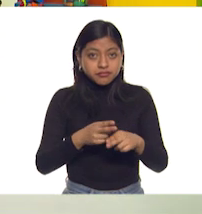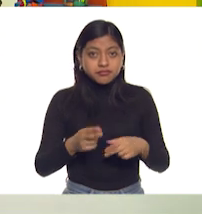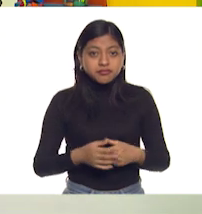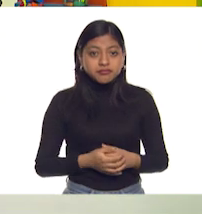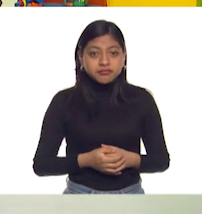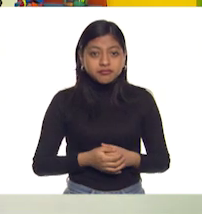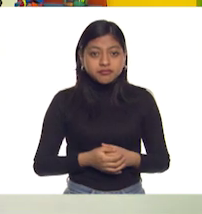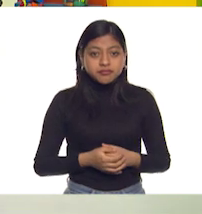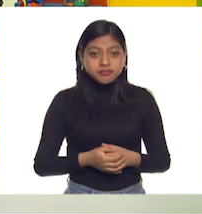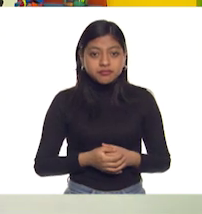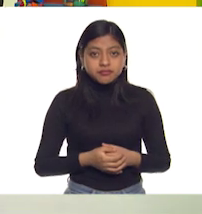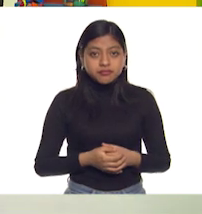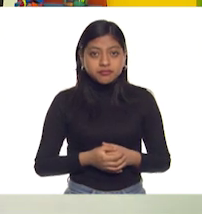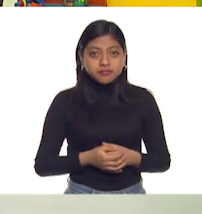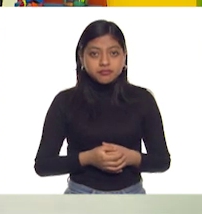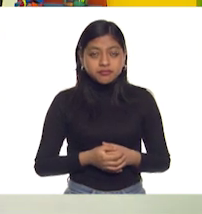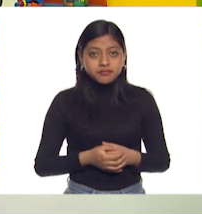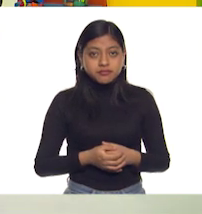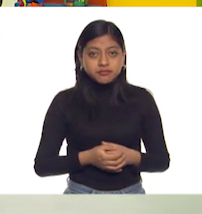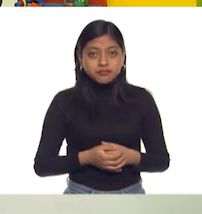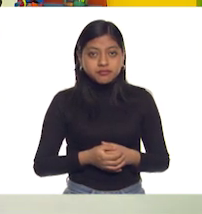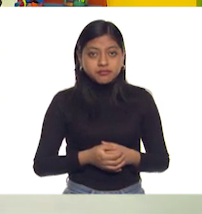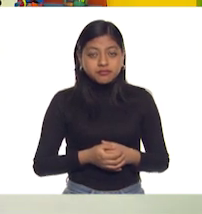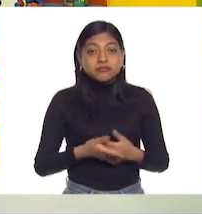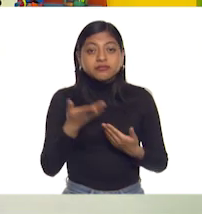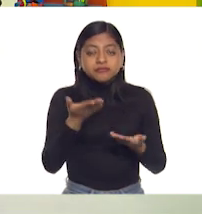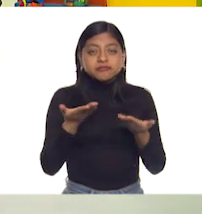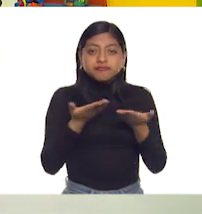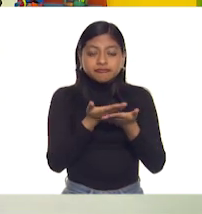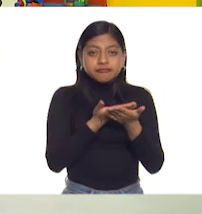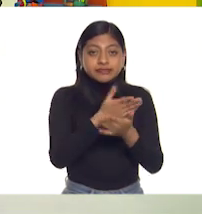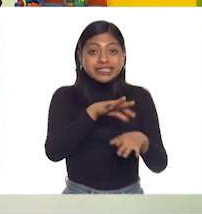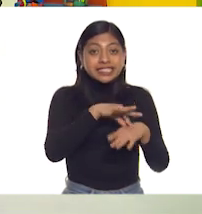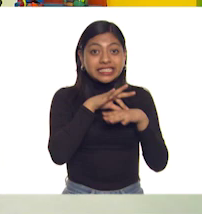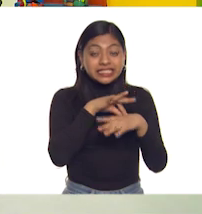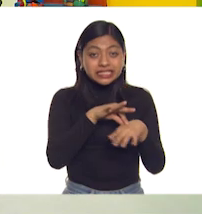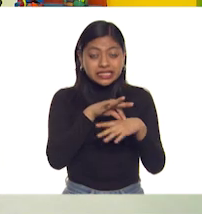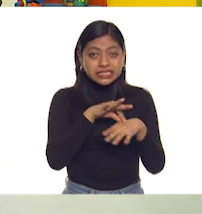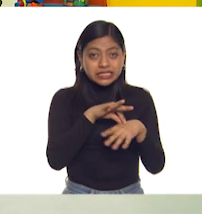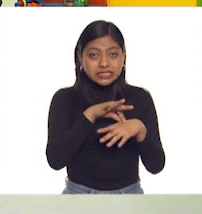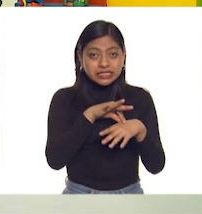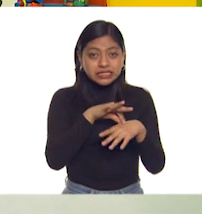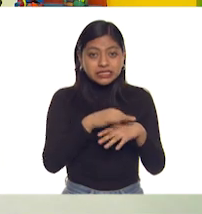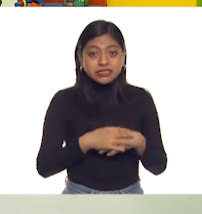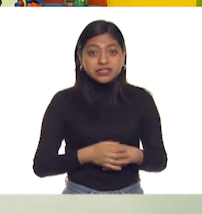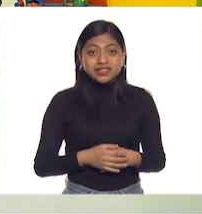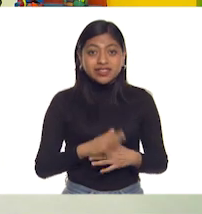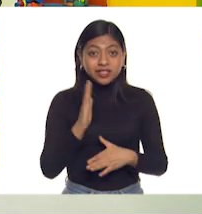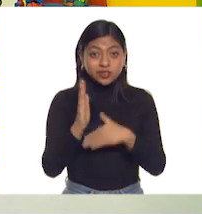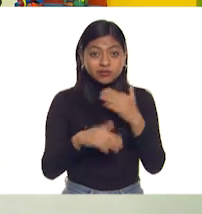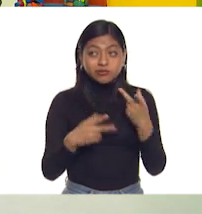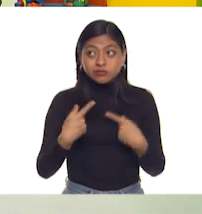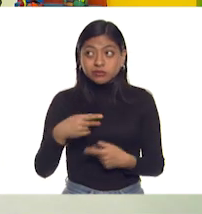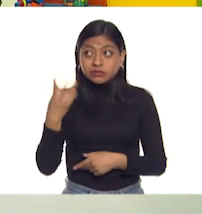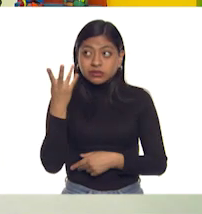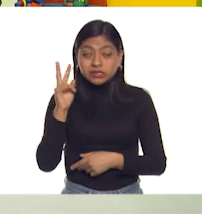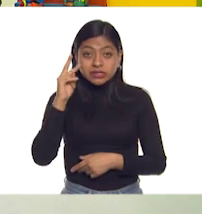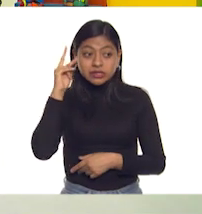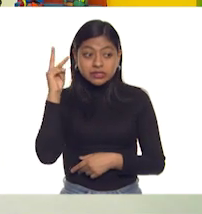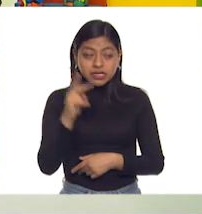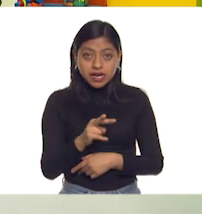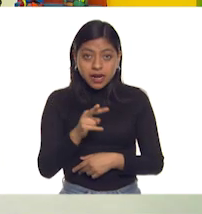se despachó unos bistezotes. Luego, para que nadie se diera cuenta del